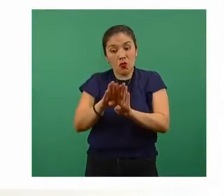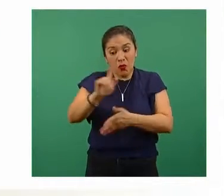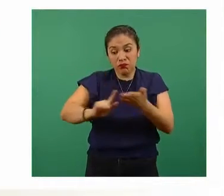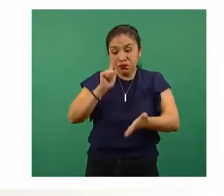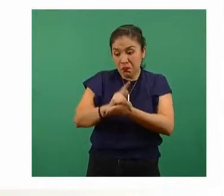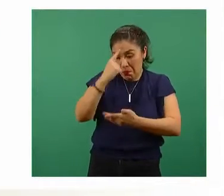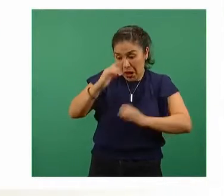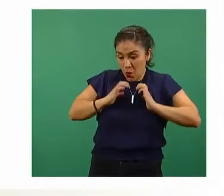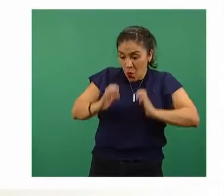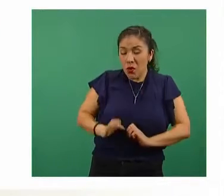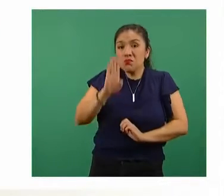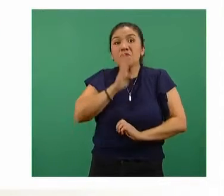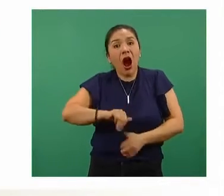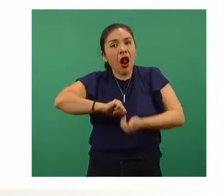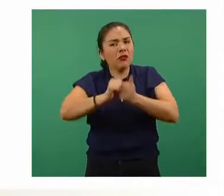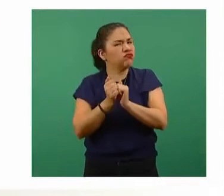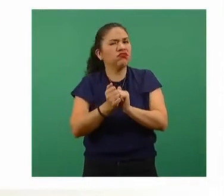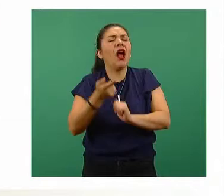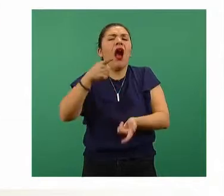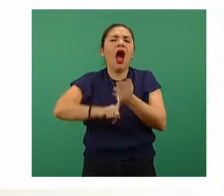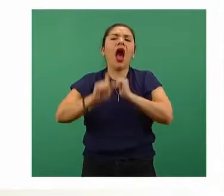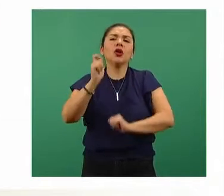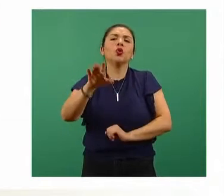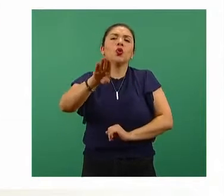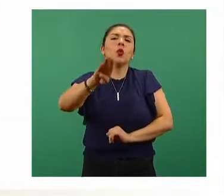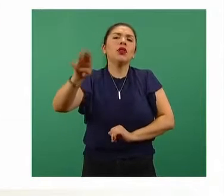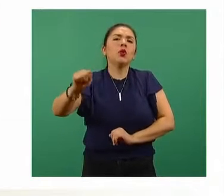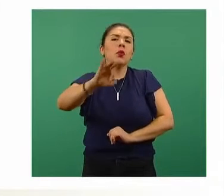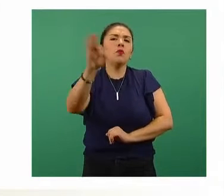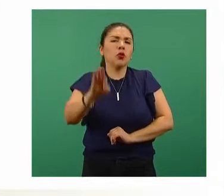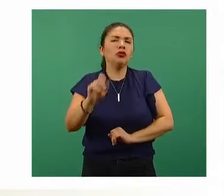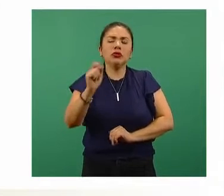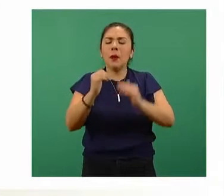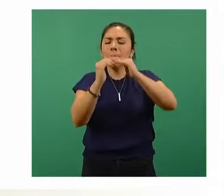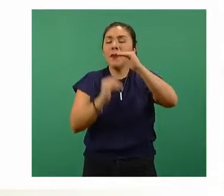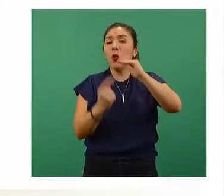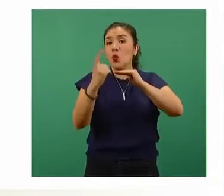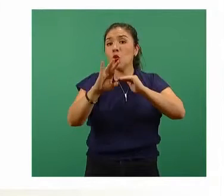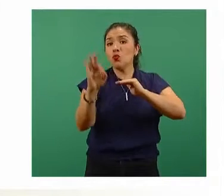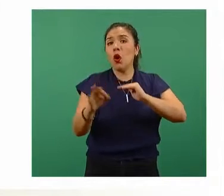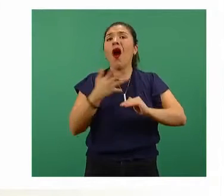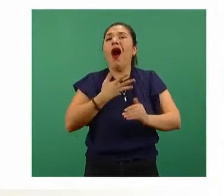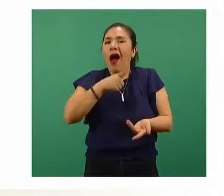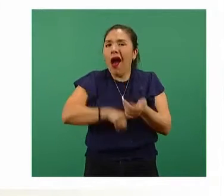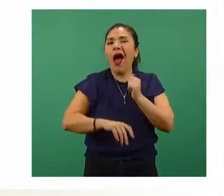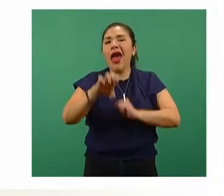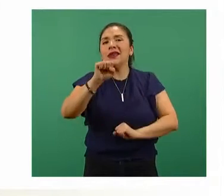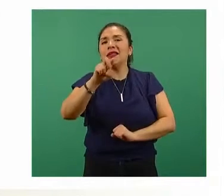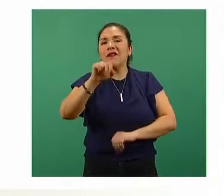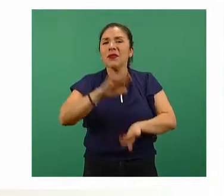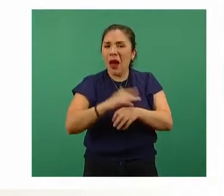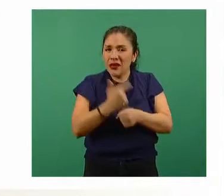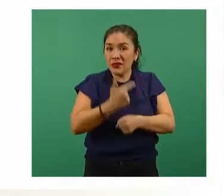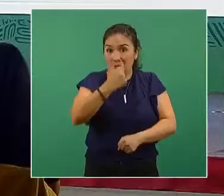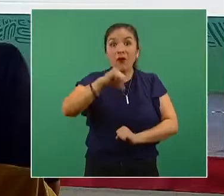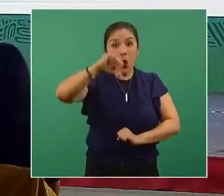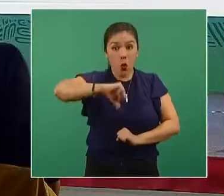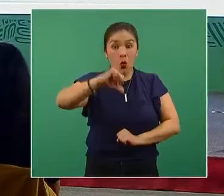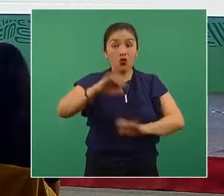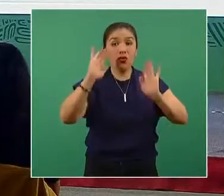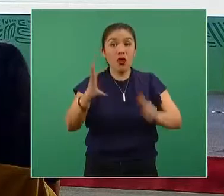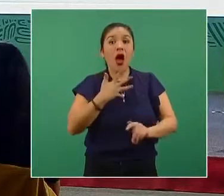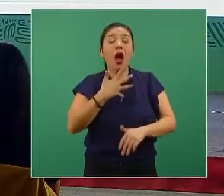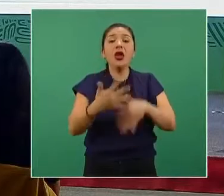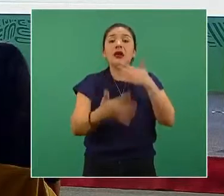afortunadamente representan más del 99% de ellas. Menos del 1% han sido casos graves. Hoy hay